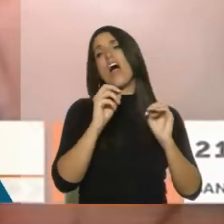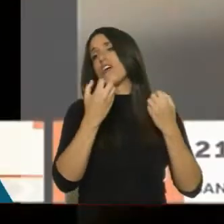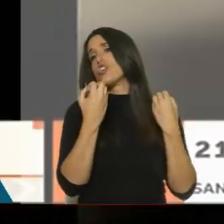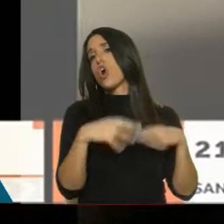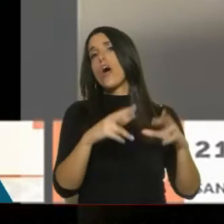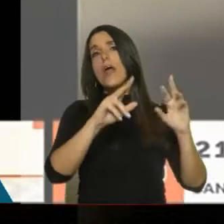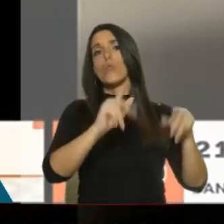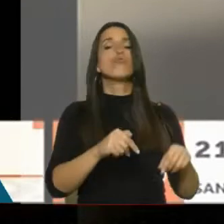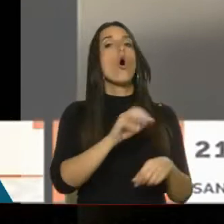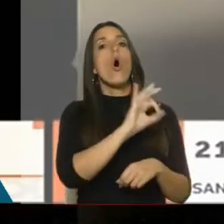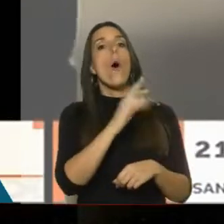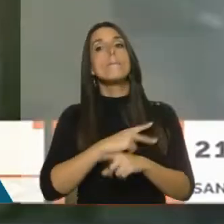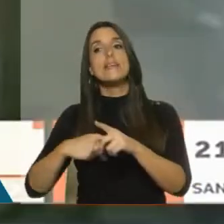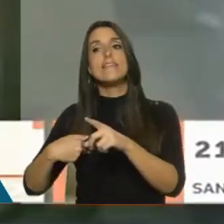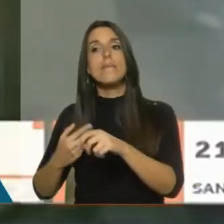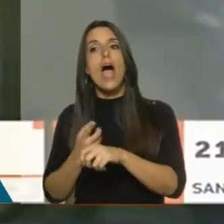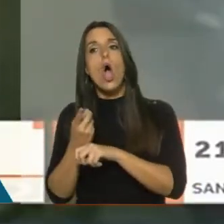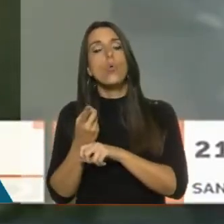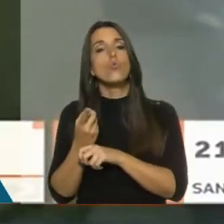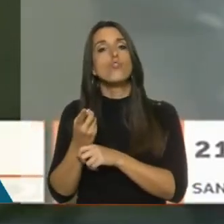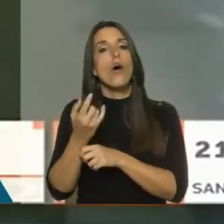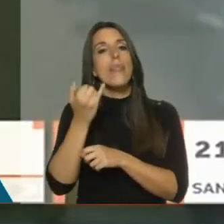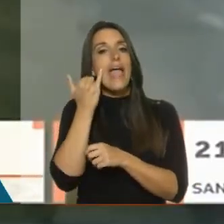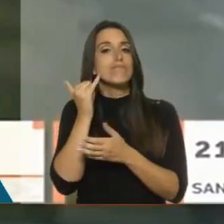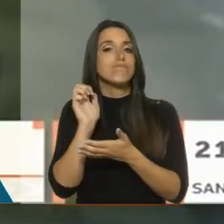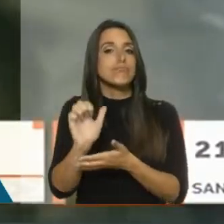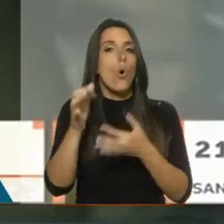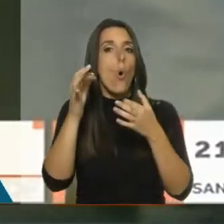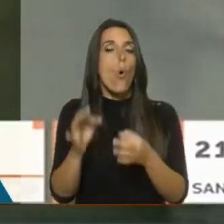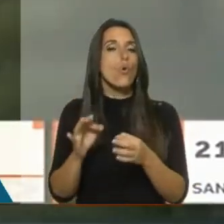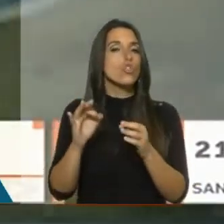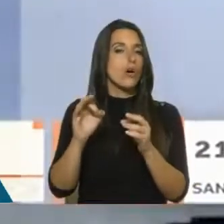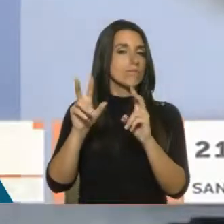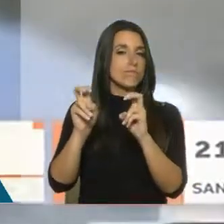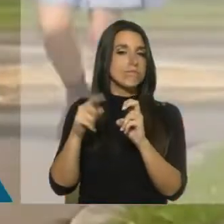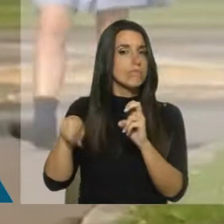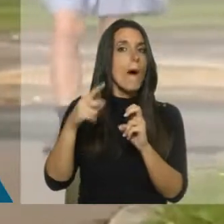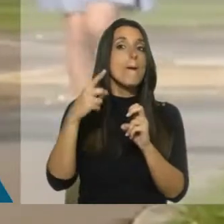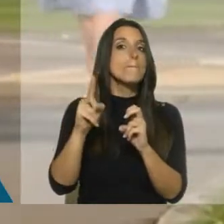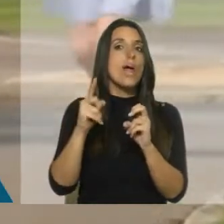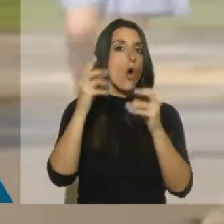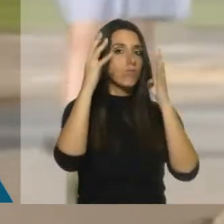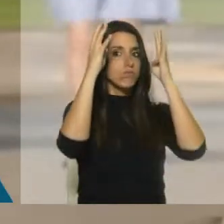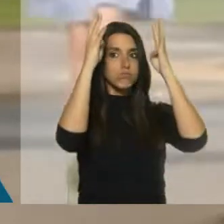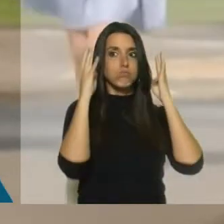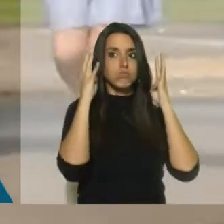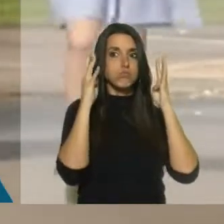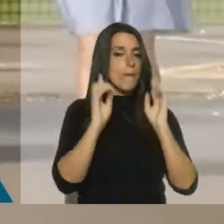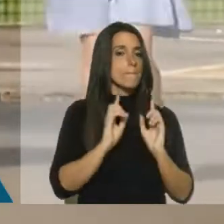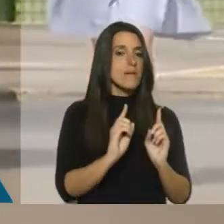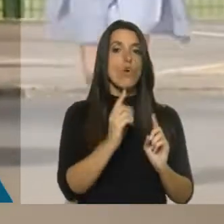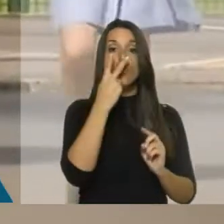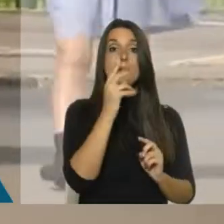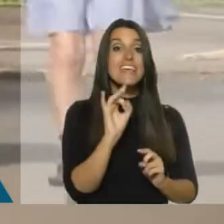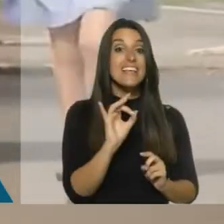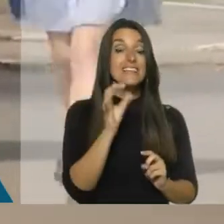príncipe Andrés tras ser acusado de abuso sexual en medio de la trama Epstein, pero el orden permaneció incambiado. En 2015,